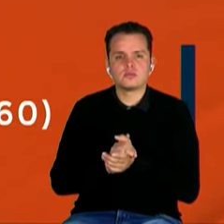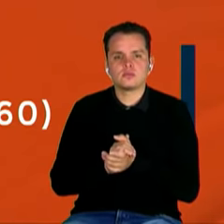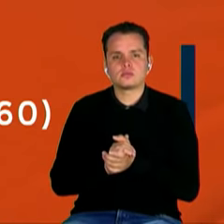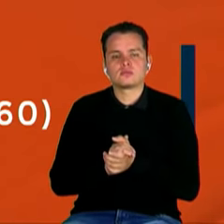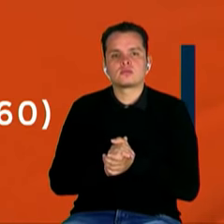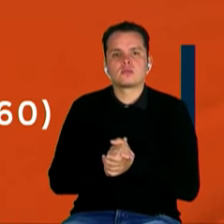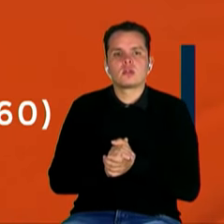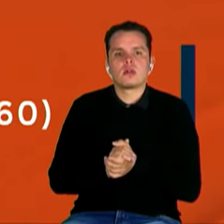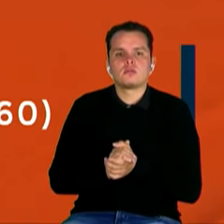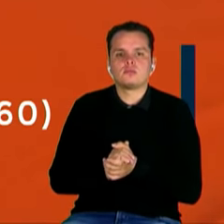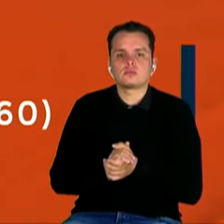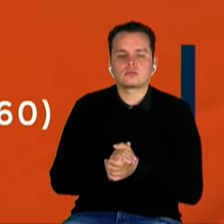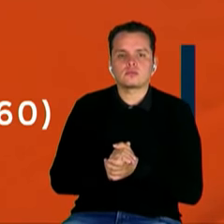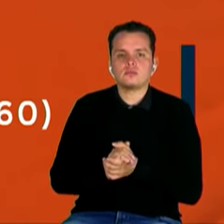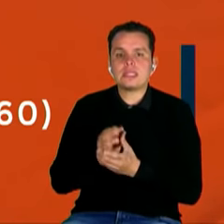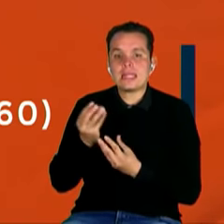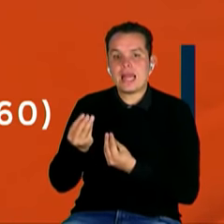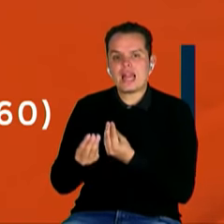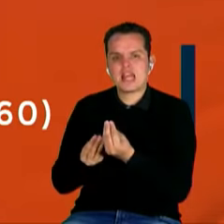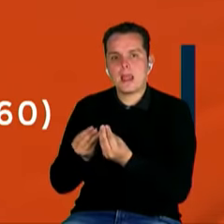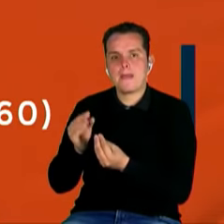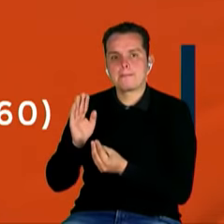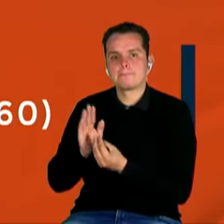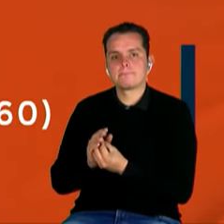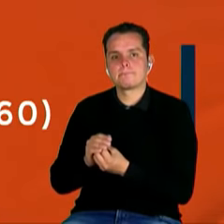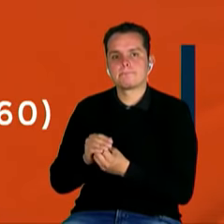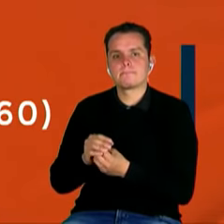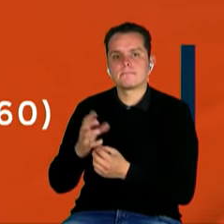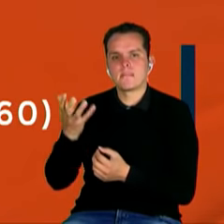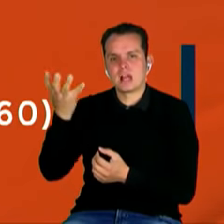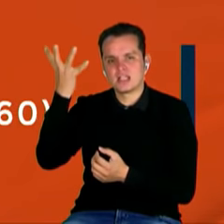Y haré de ti, pasado, presente o futuro.